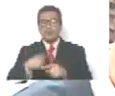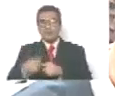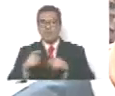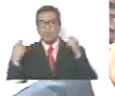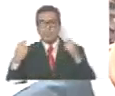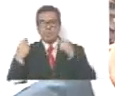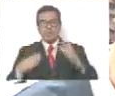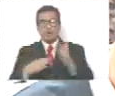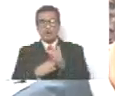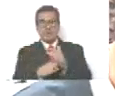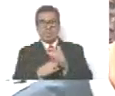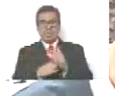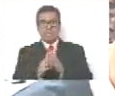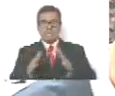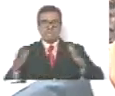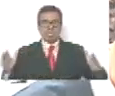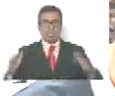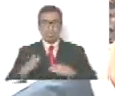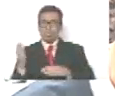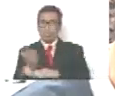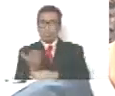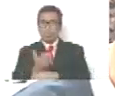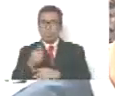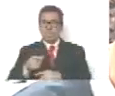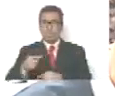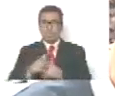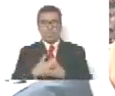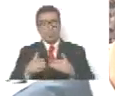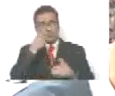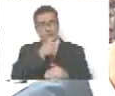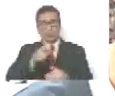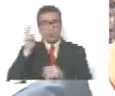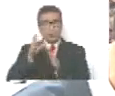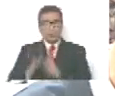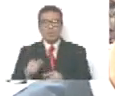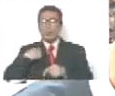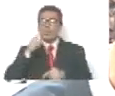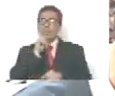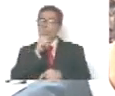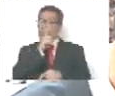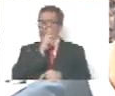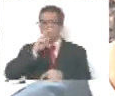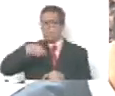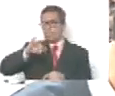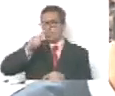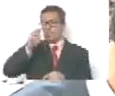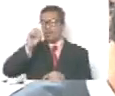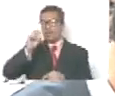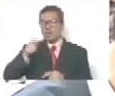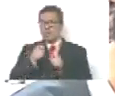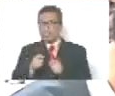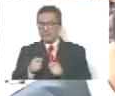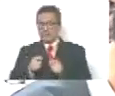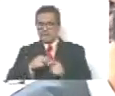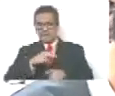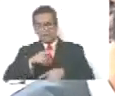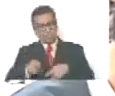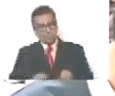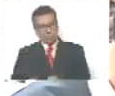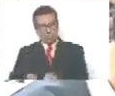terrible que ha golpeado la calidad de vida del pueblo venezolano, ahora salen con el nombre de Prieto para tratar de pescar en río revuelto y buscar